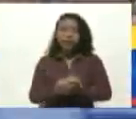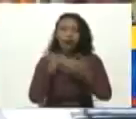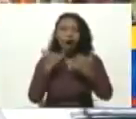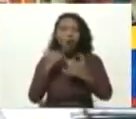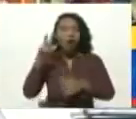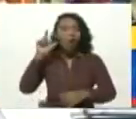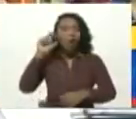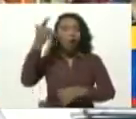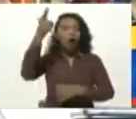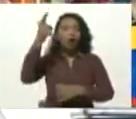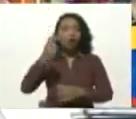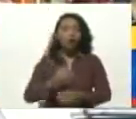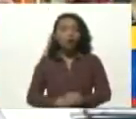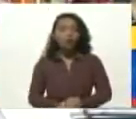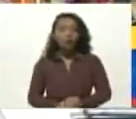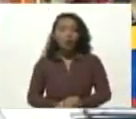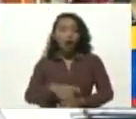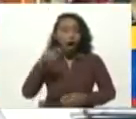Guárico.